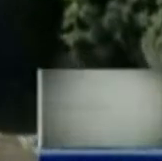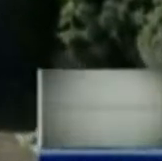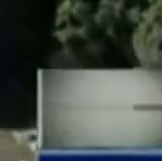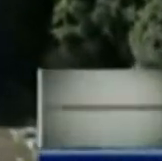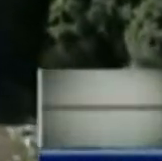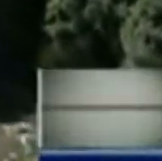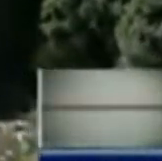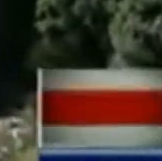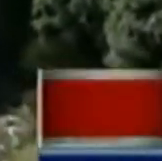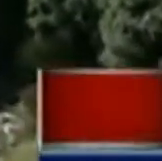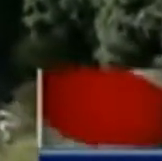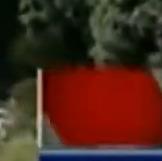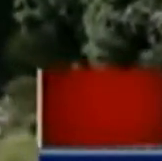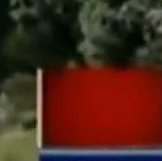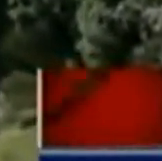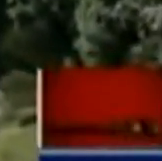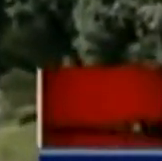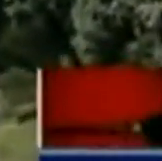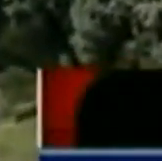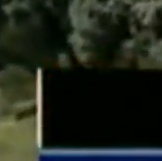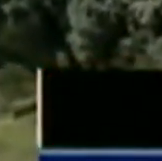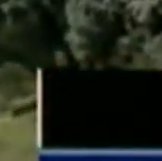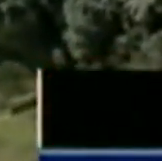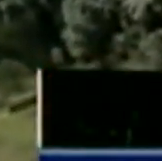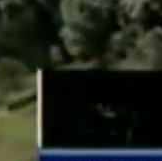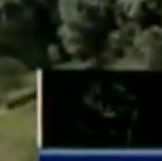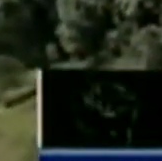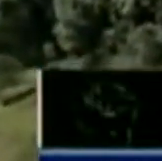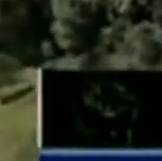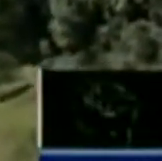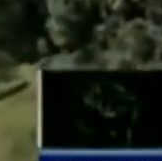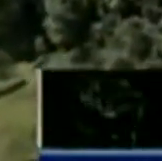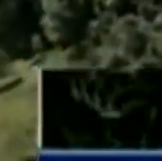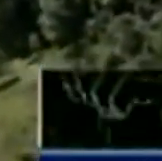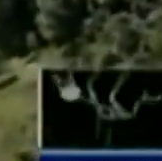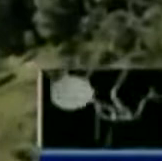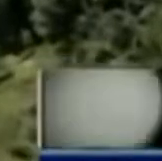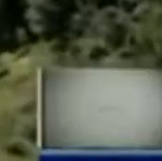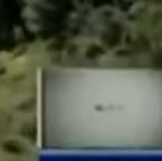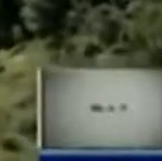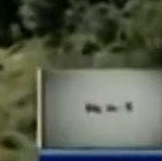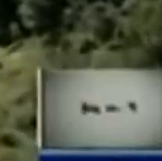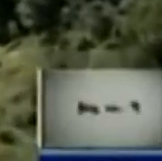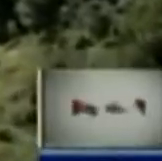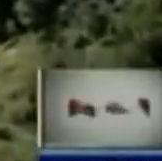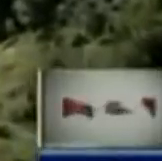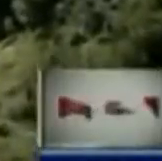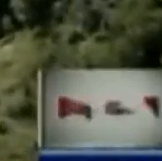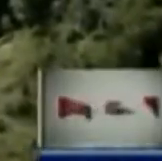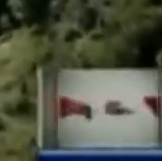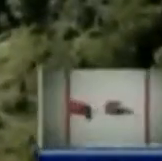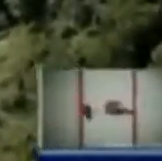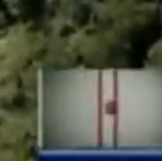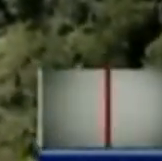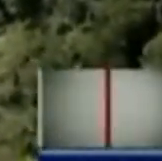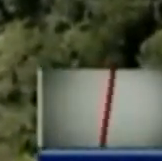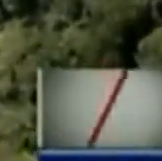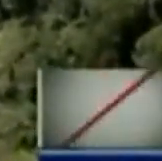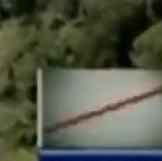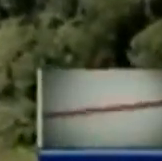pueblo pueblo levanta la cara que a la noche oscura le llega su